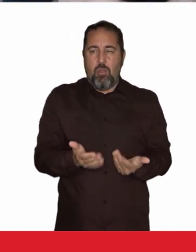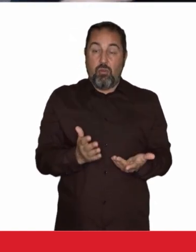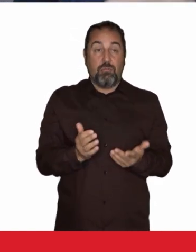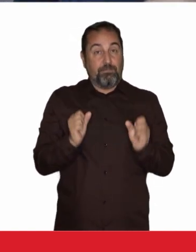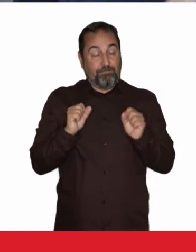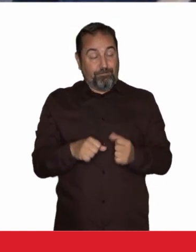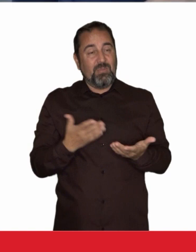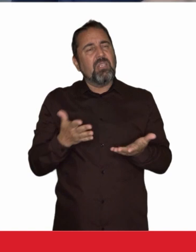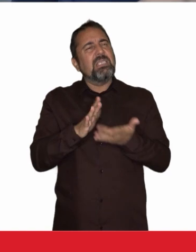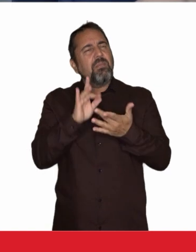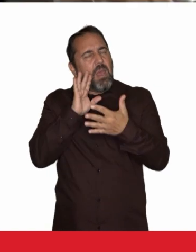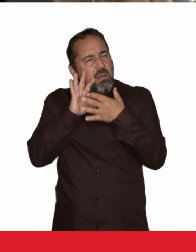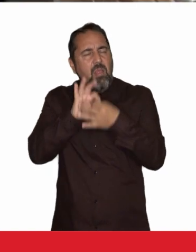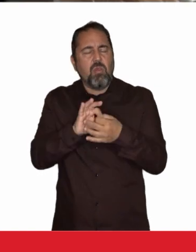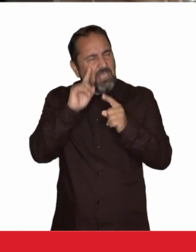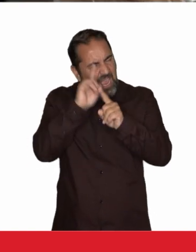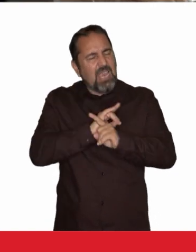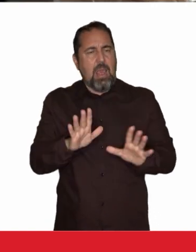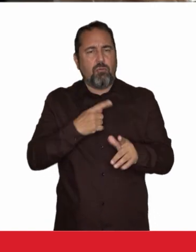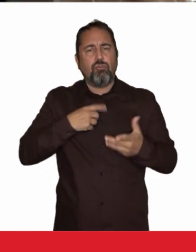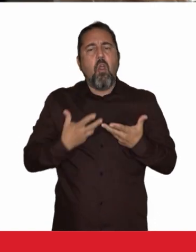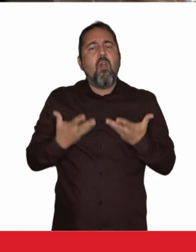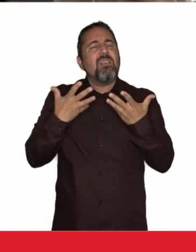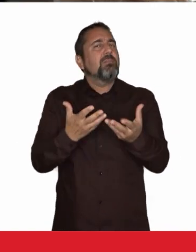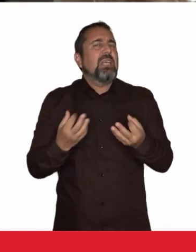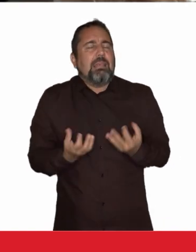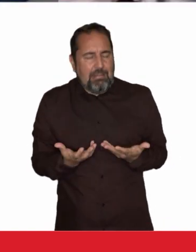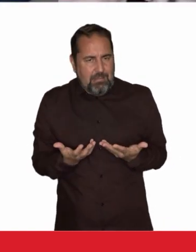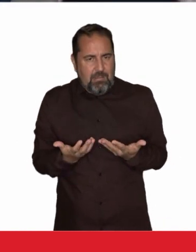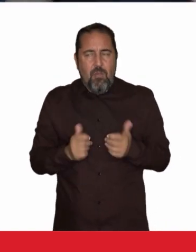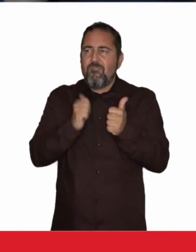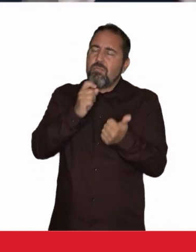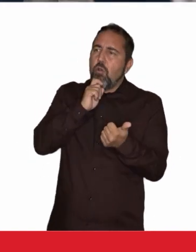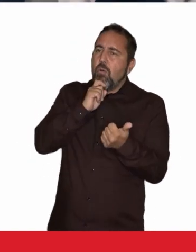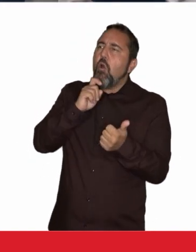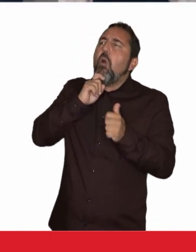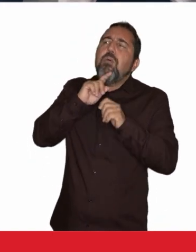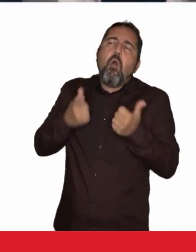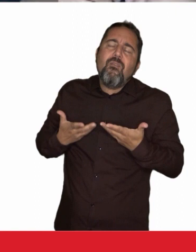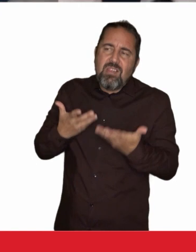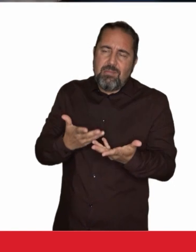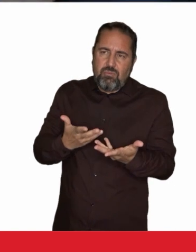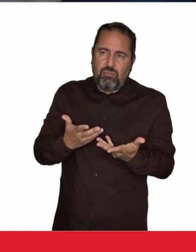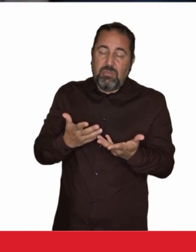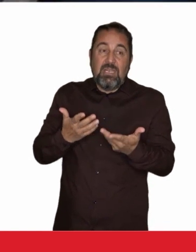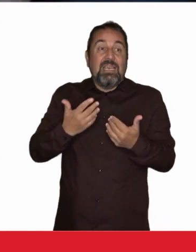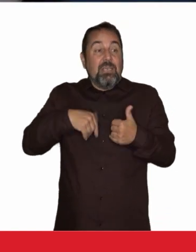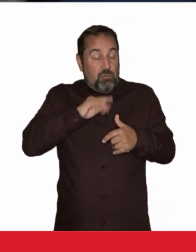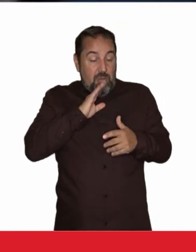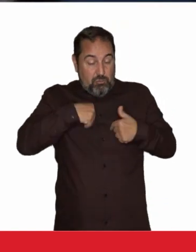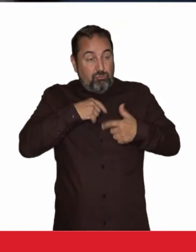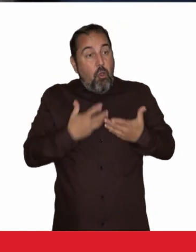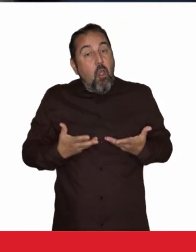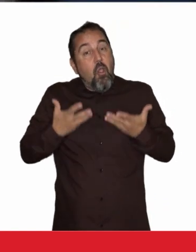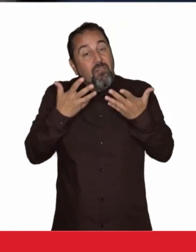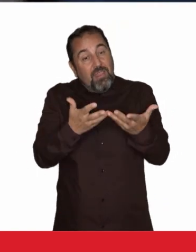verdaderamente aporten valor a nuestros clientes. ¿Vale? Y esto tiene que ver con tener claro qué ofrecemos y de qué manera, es decir, cómo